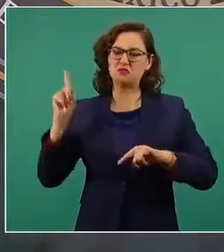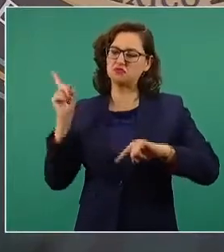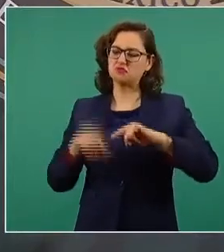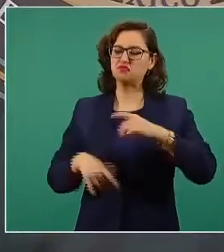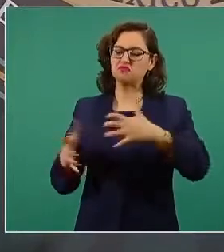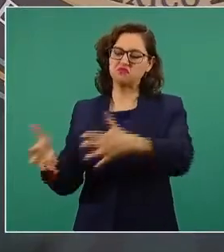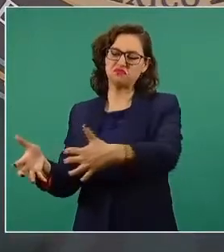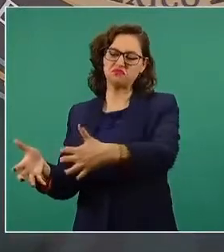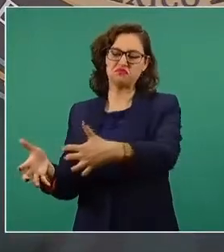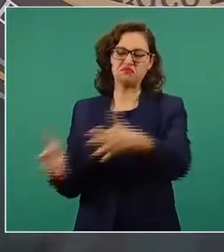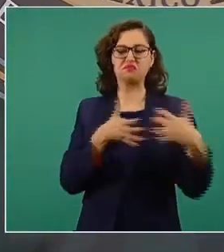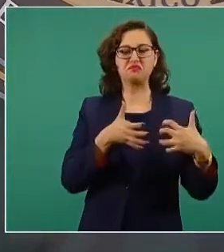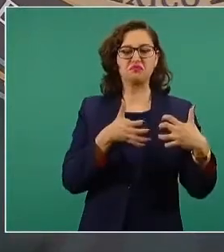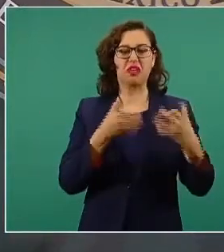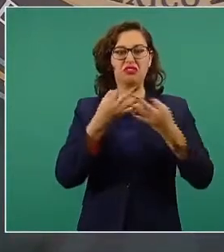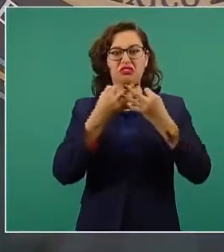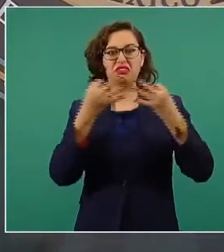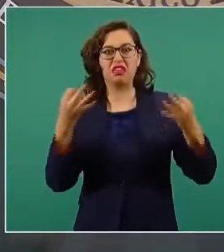de nuestro territorio.